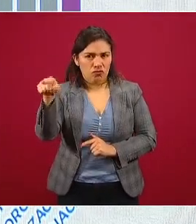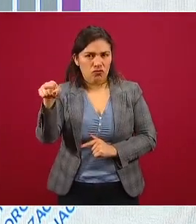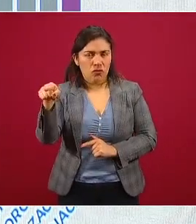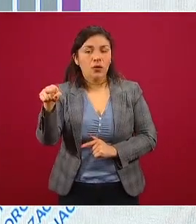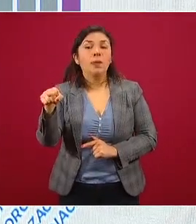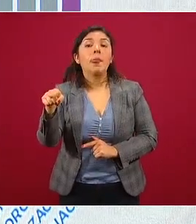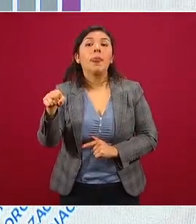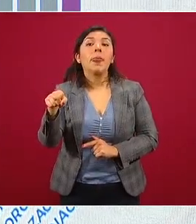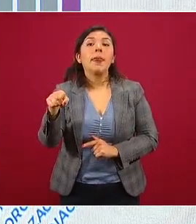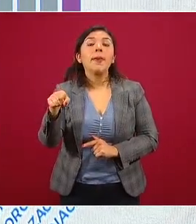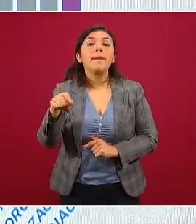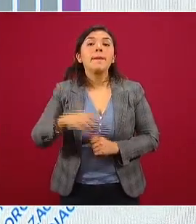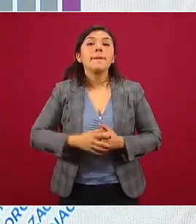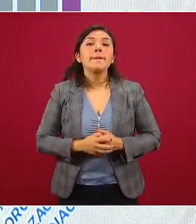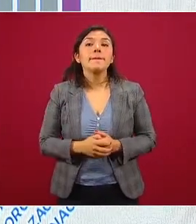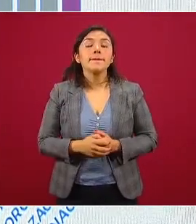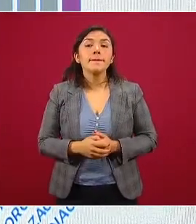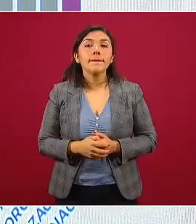Entonces,